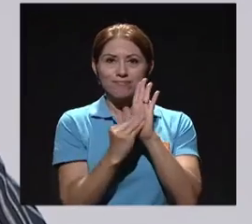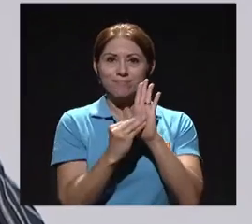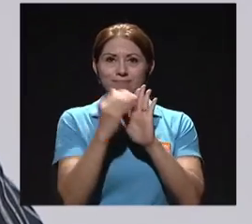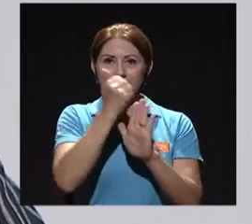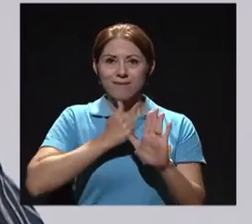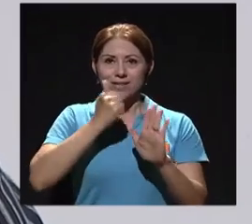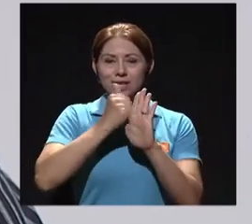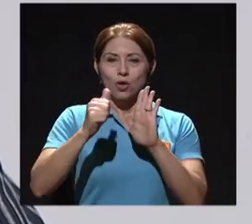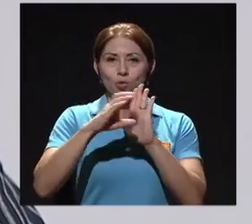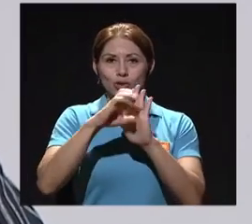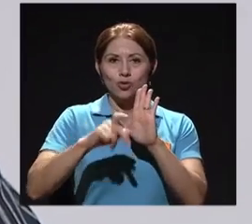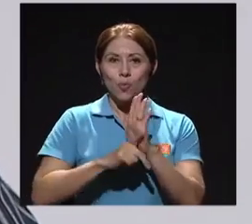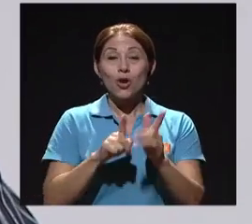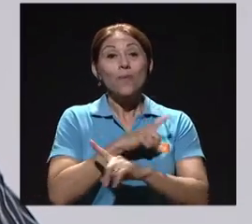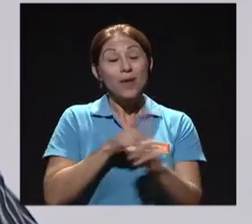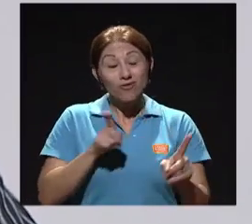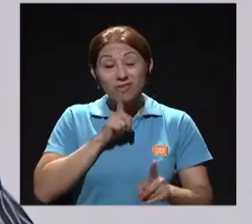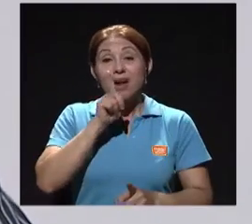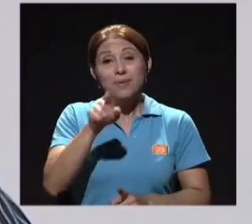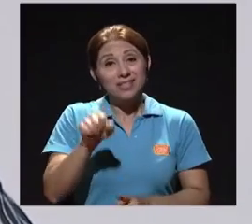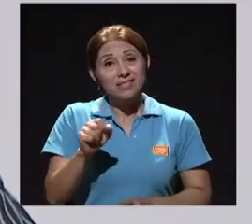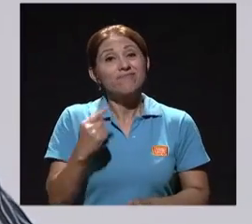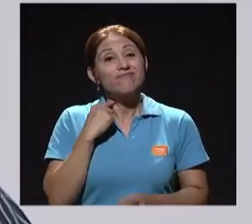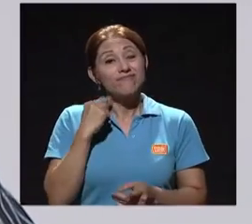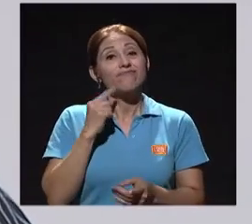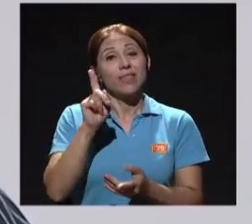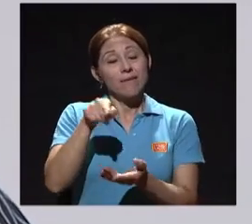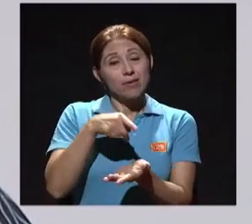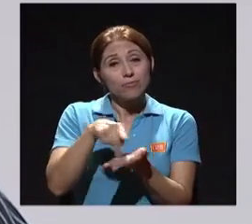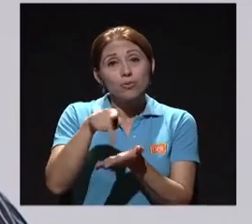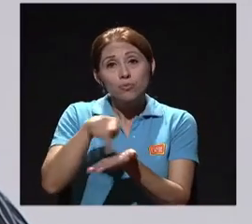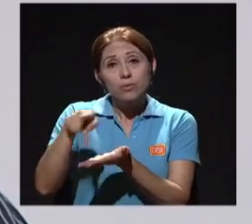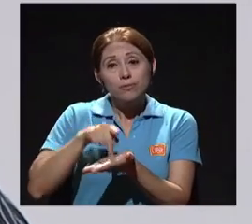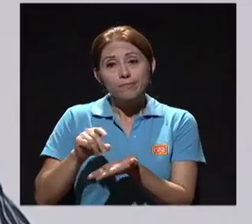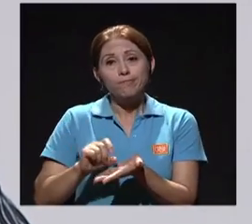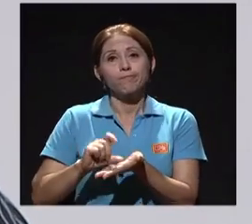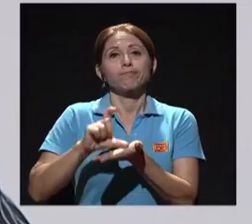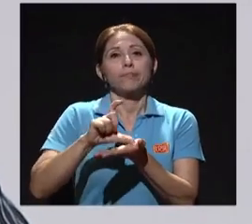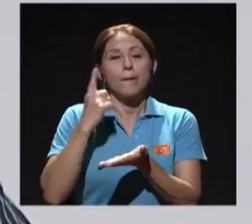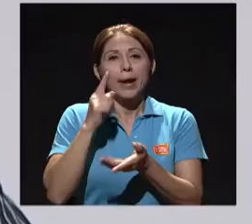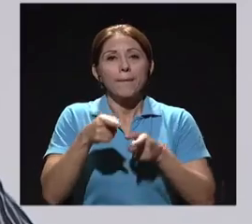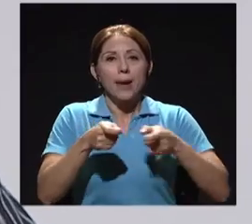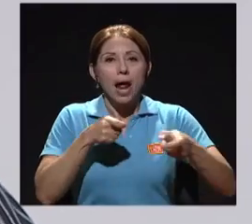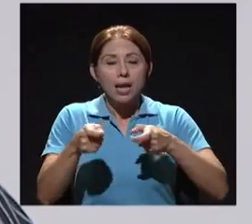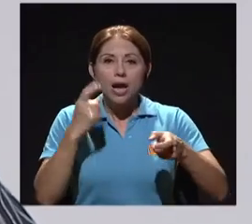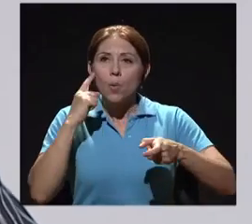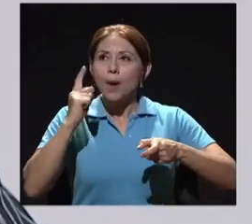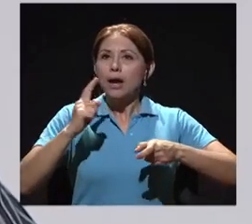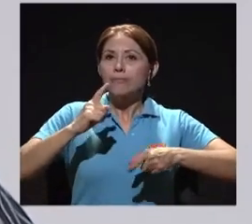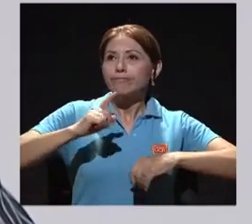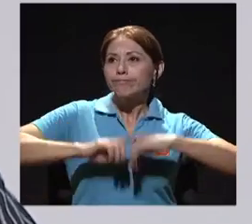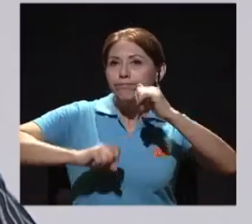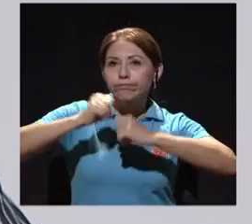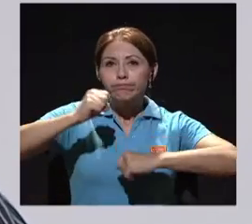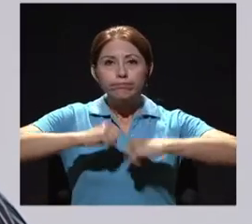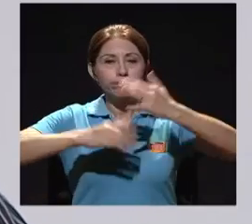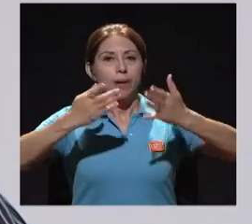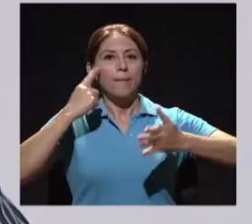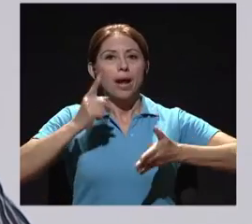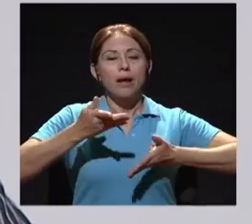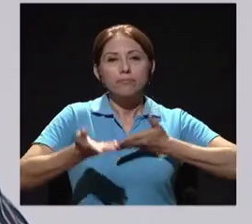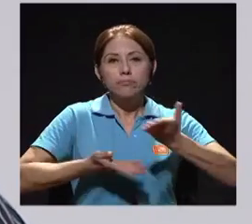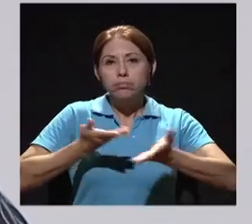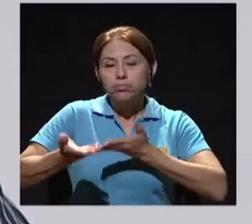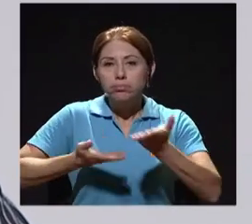en la constitución pero que tiene un costo definitivamente si tiene un costo de manejo tiene un costo de infraestructura